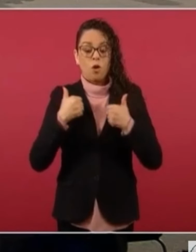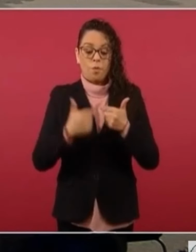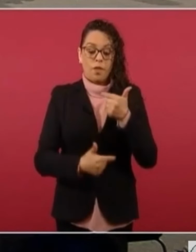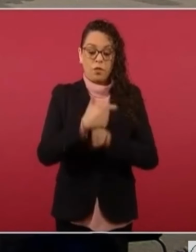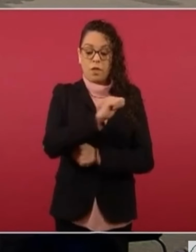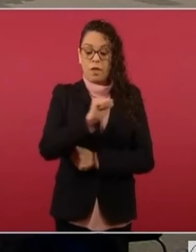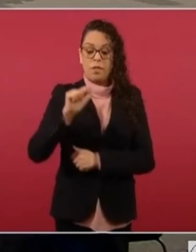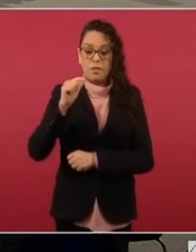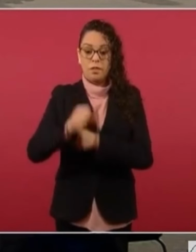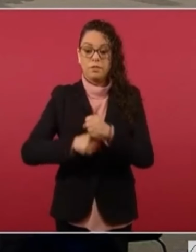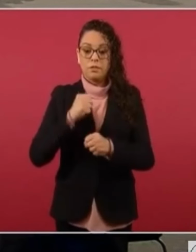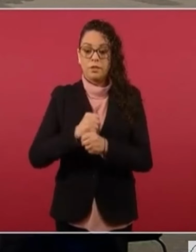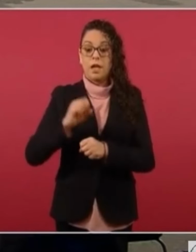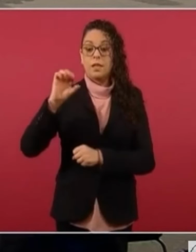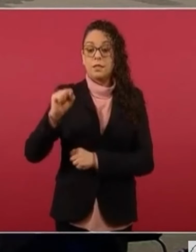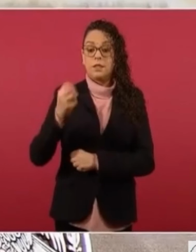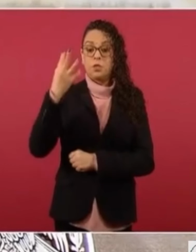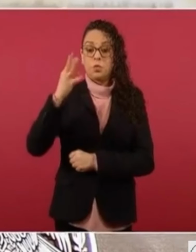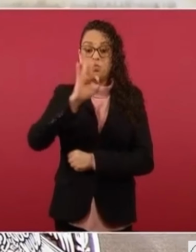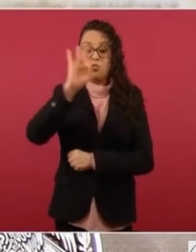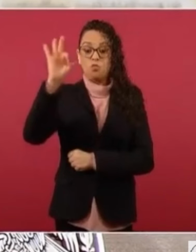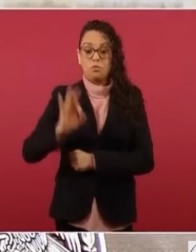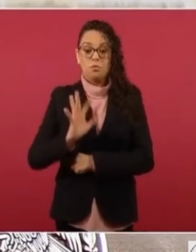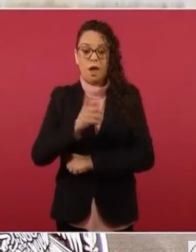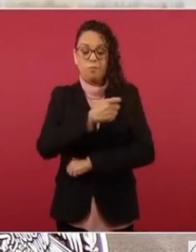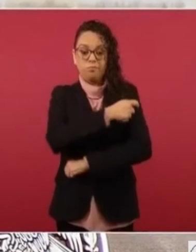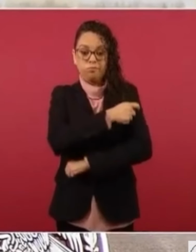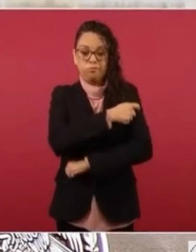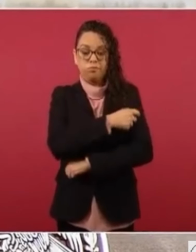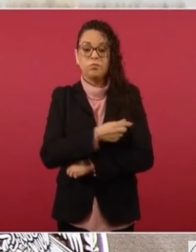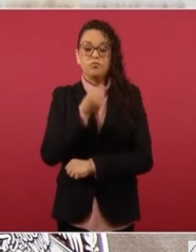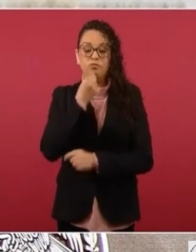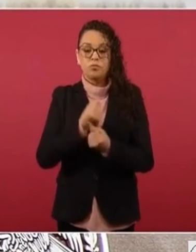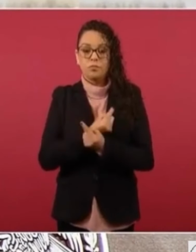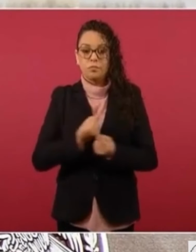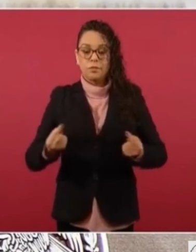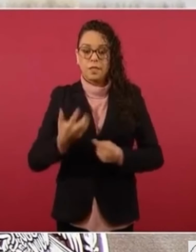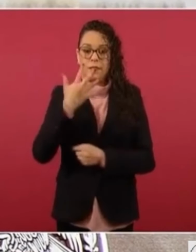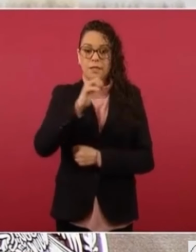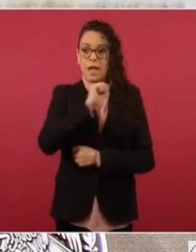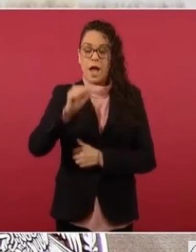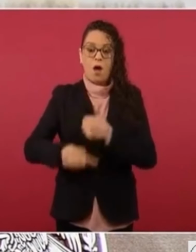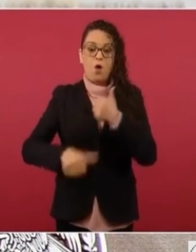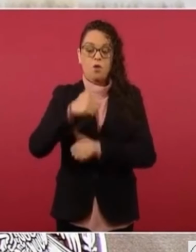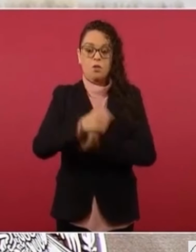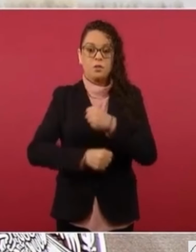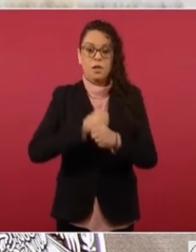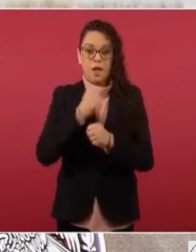17 años 64% y en niñas y niños de 5 a 11 años